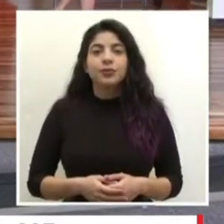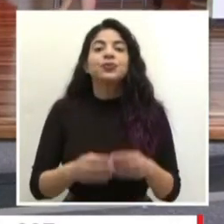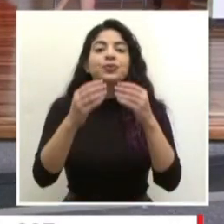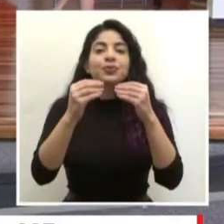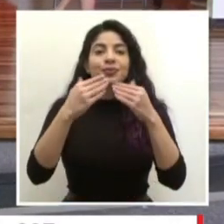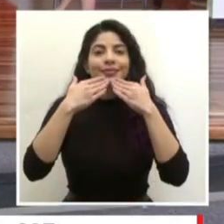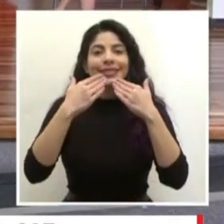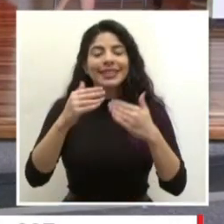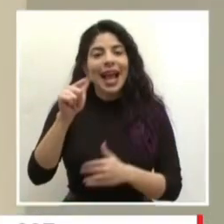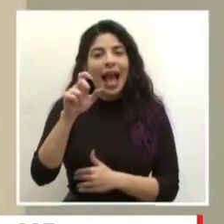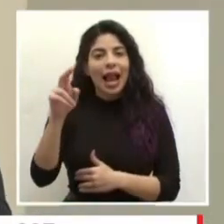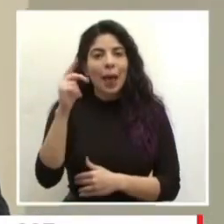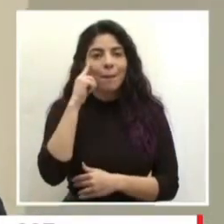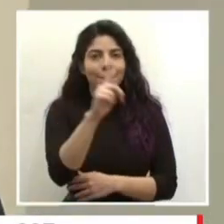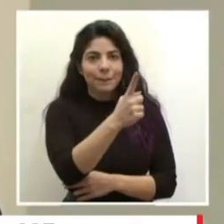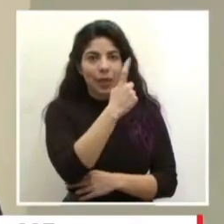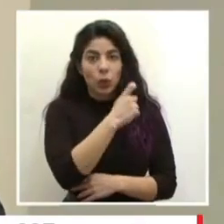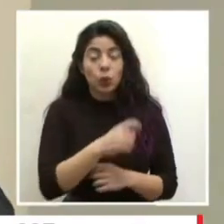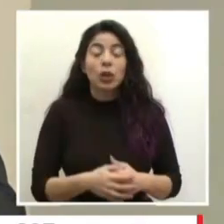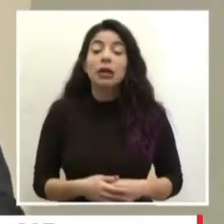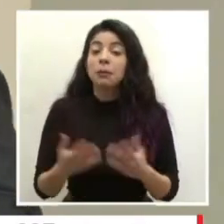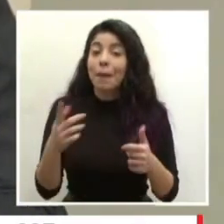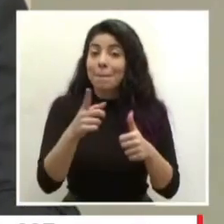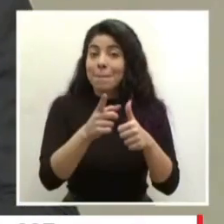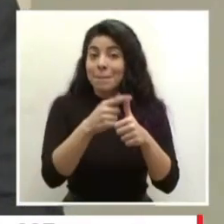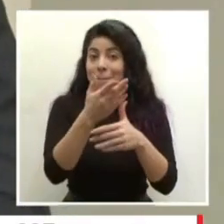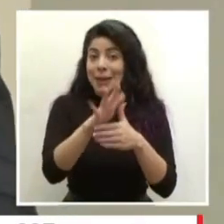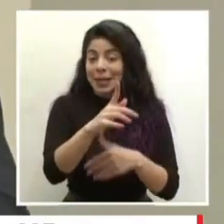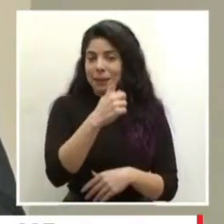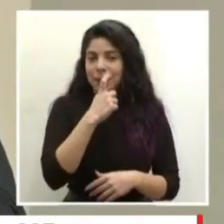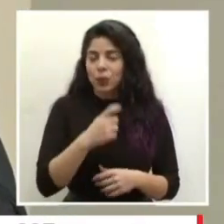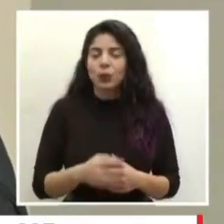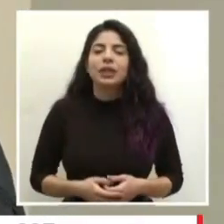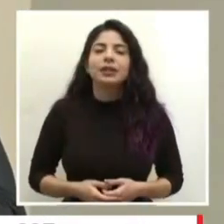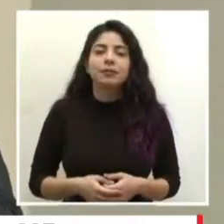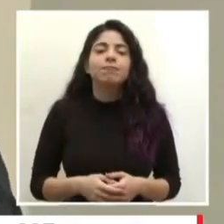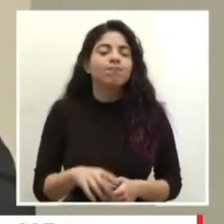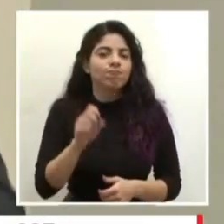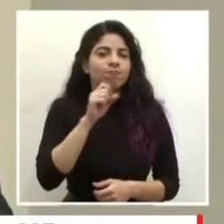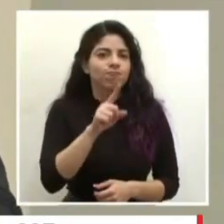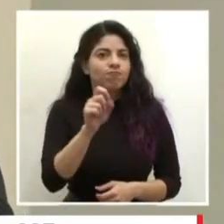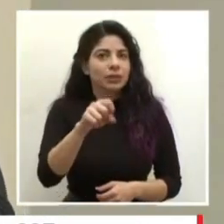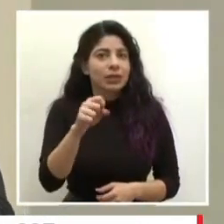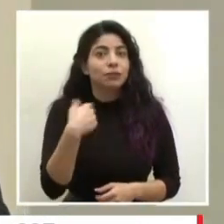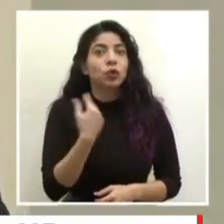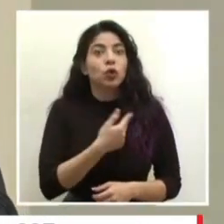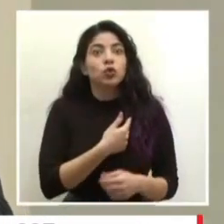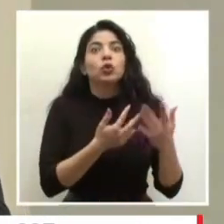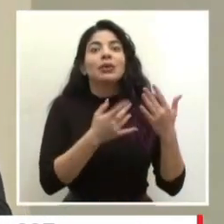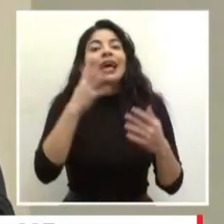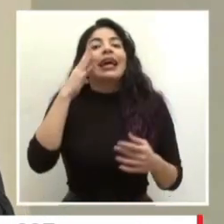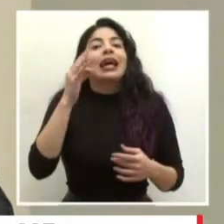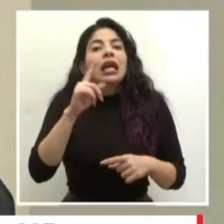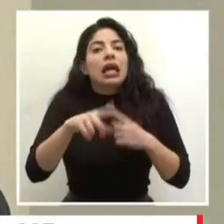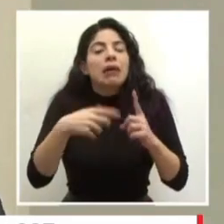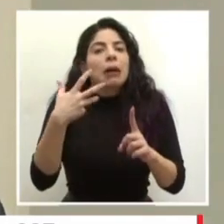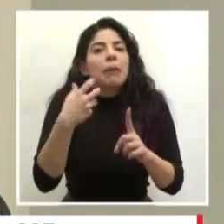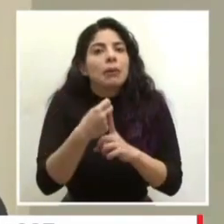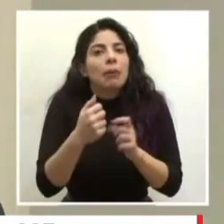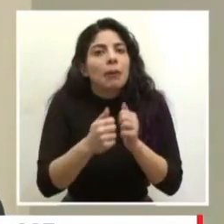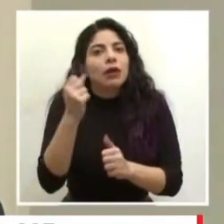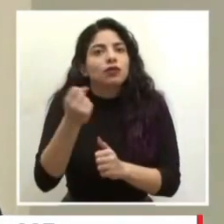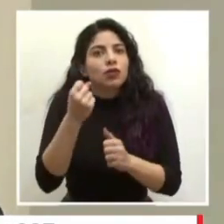Muchas gracias, Alan, por la pregunta. A la primera parte, en efecto, se esperaba un impacto mayor. Si no